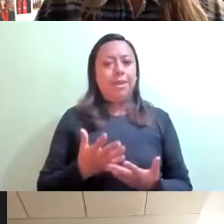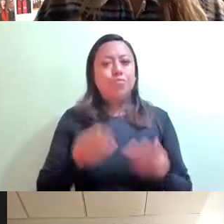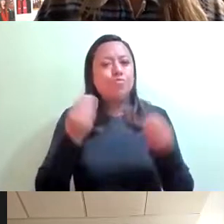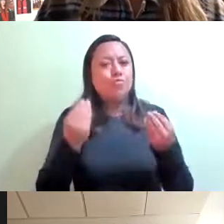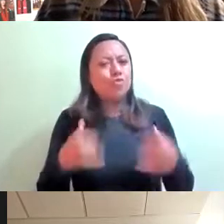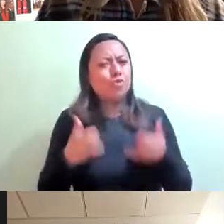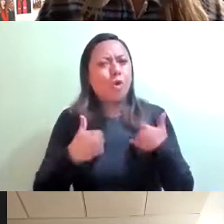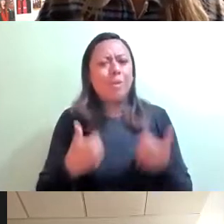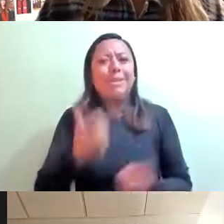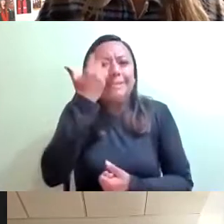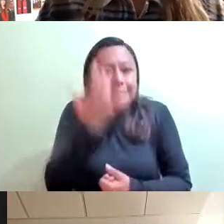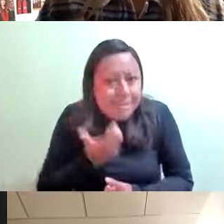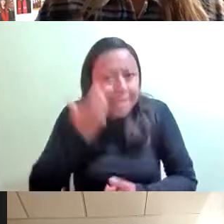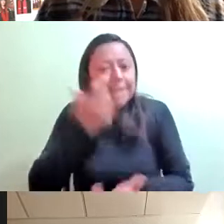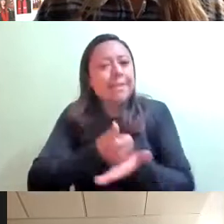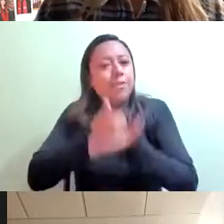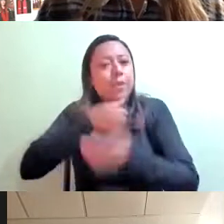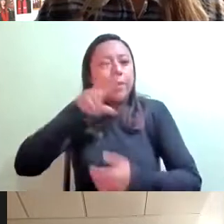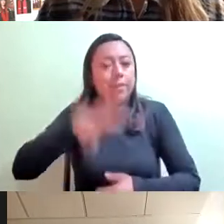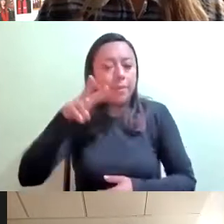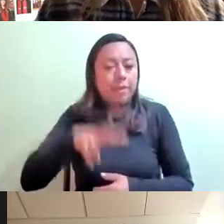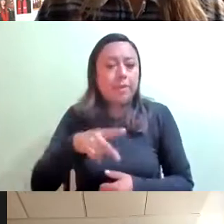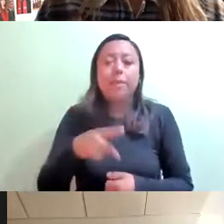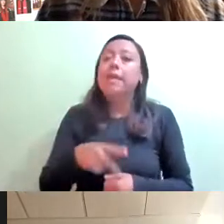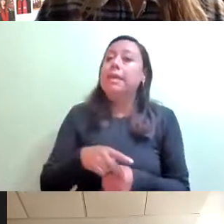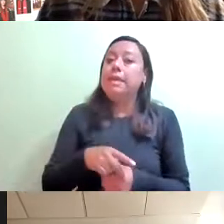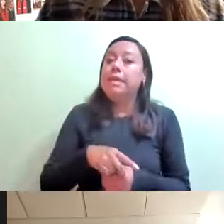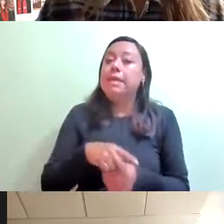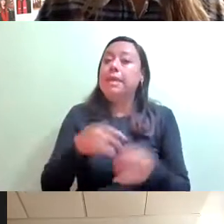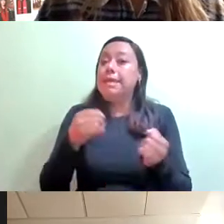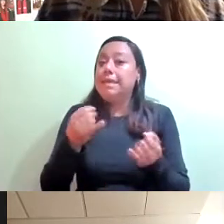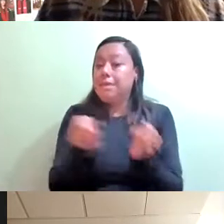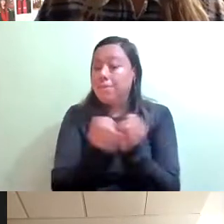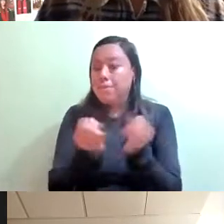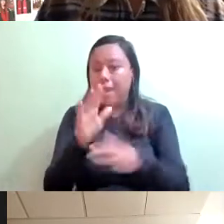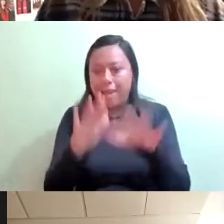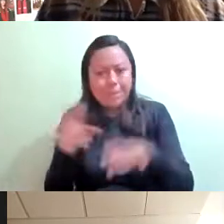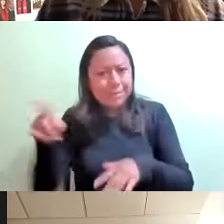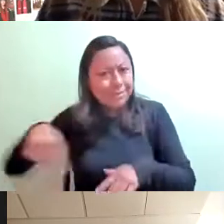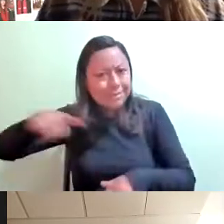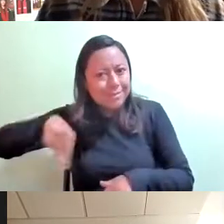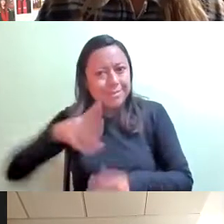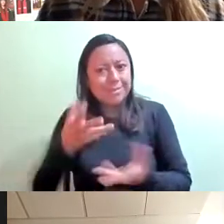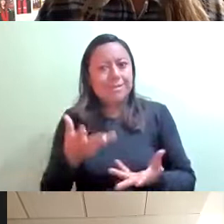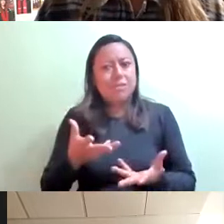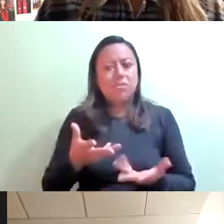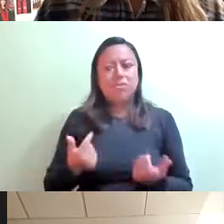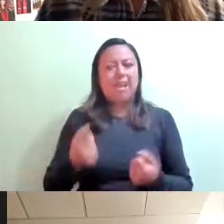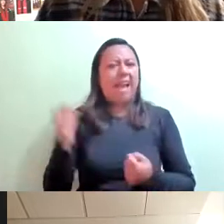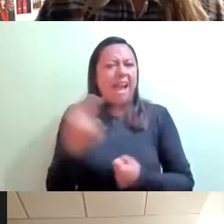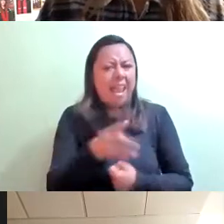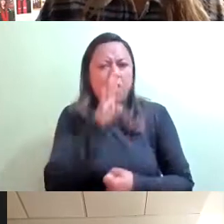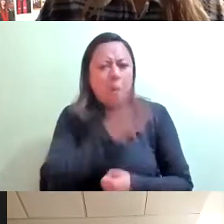y que en muchas ocasiones, gracias a su desprendimiento en la conducta, a su